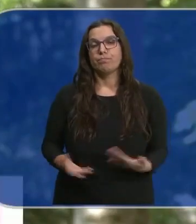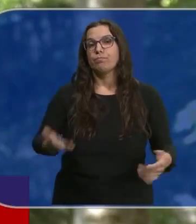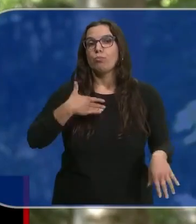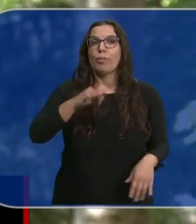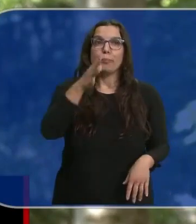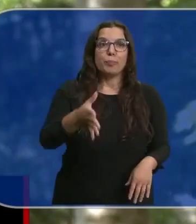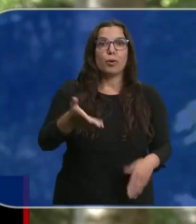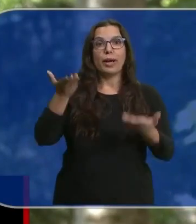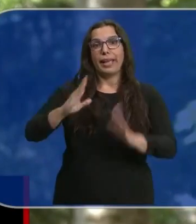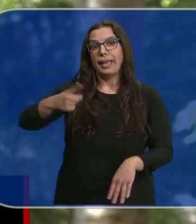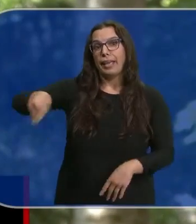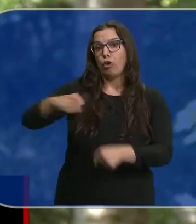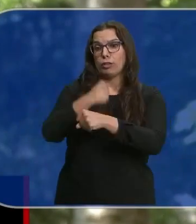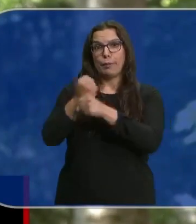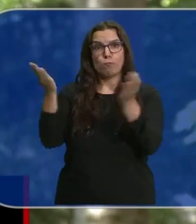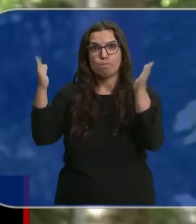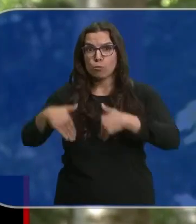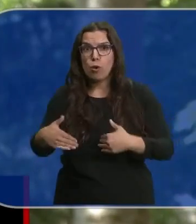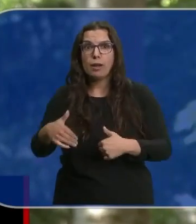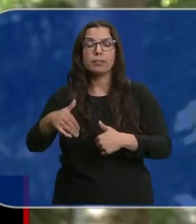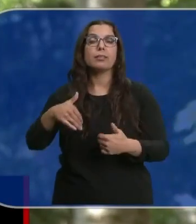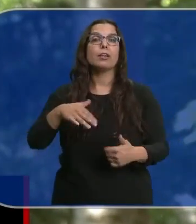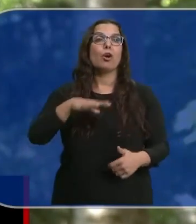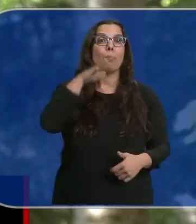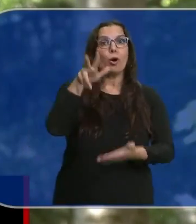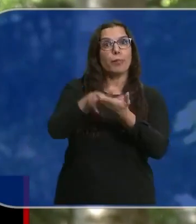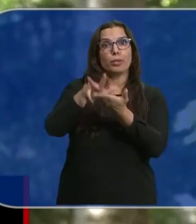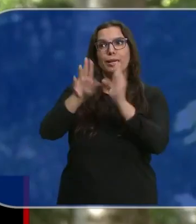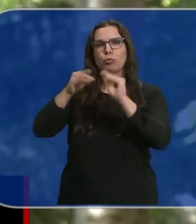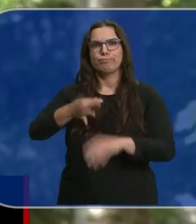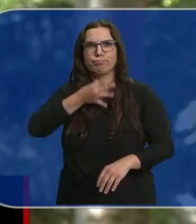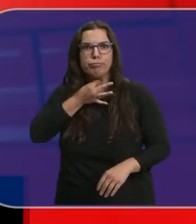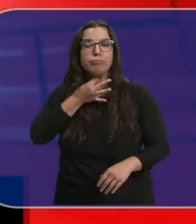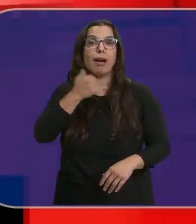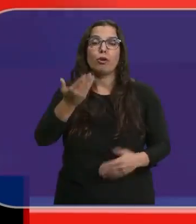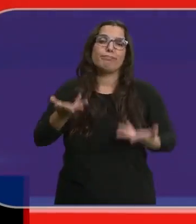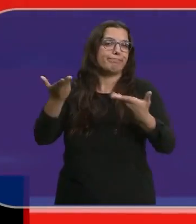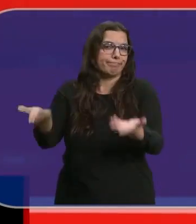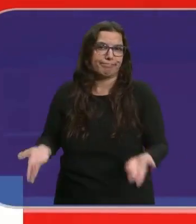Bien sea porque los hijos están sin trabajo, bien sea porque tienen hipotecas que tienen que pagar.